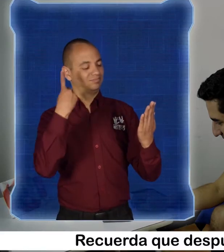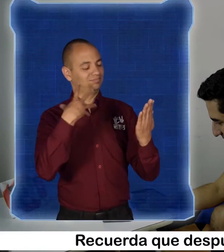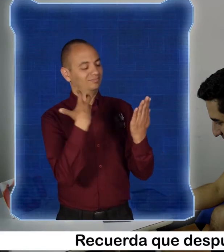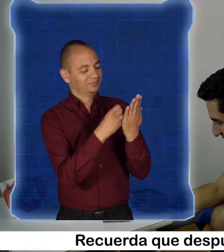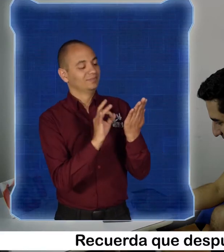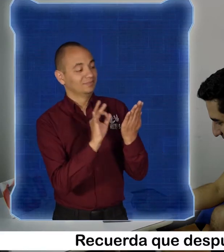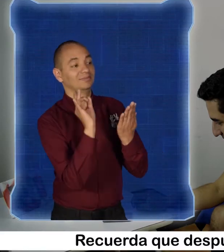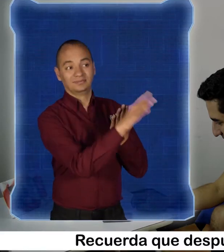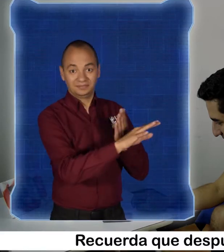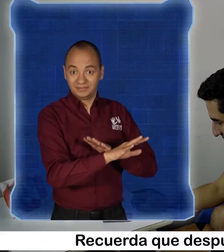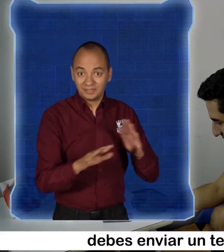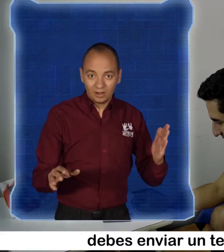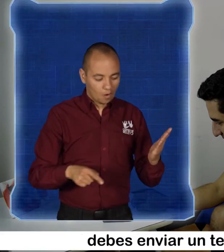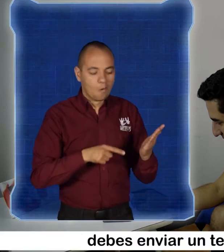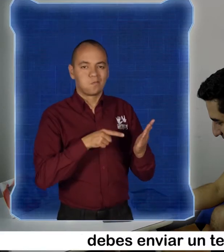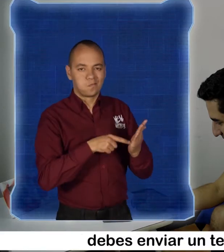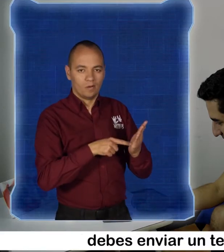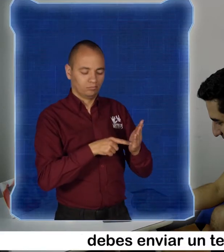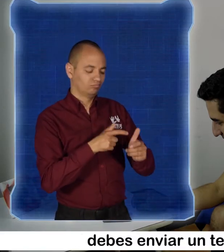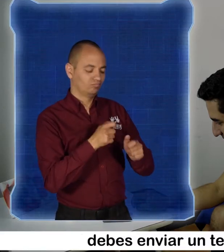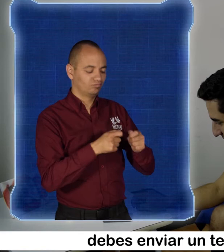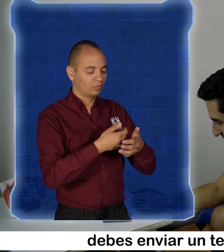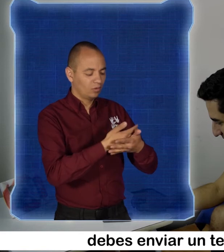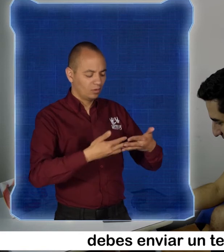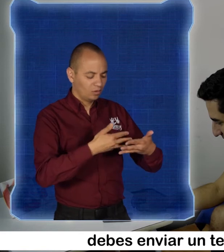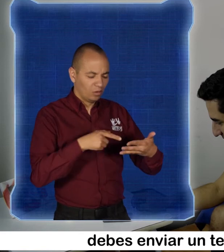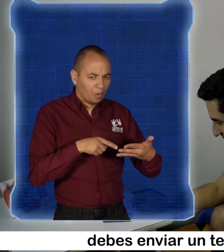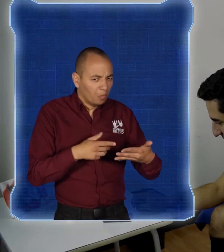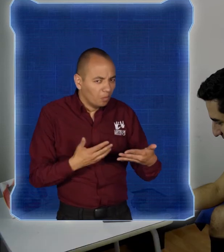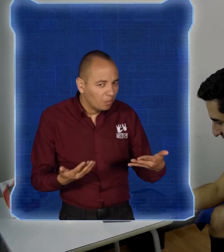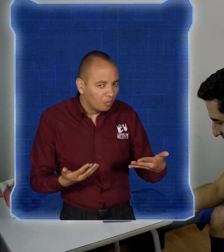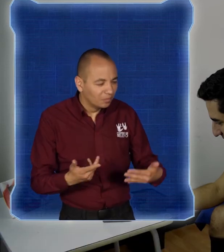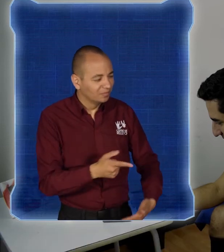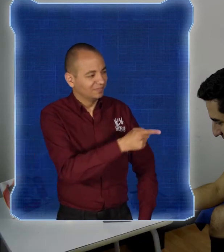Recuerda que después de enviar el video, debes enviar un texto con estos datos.